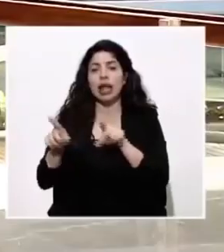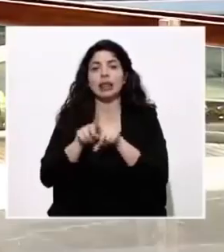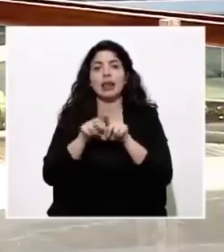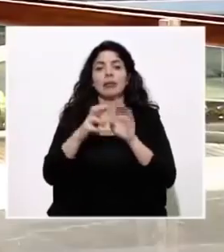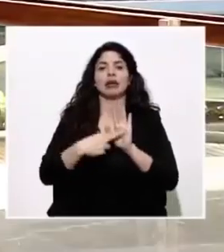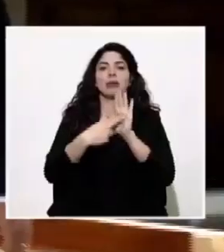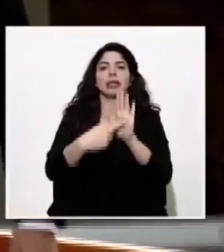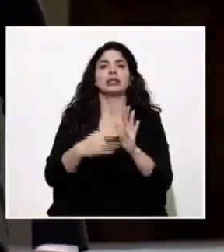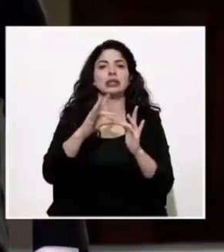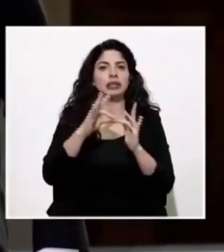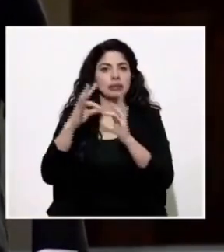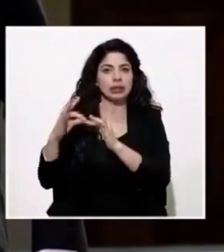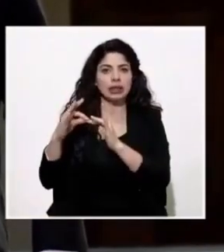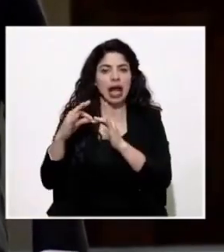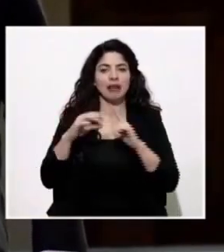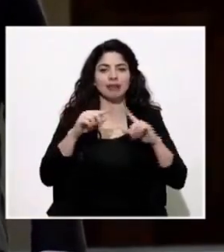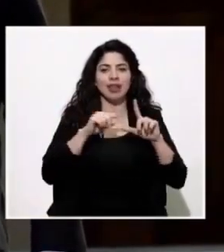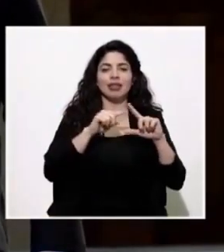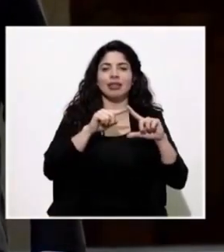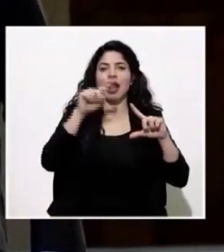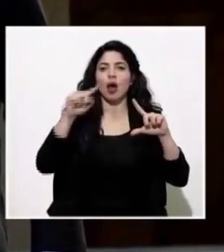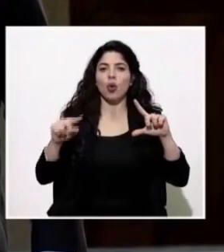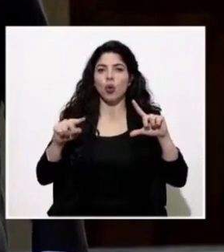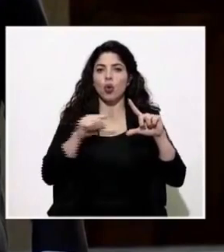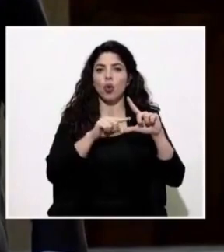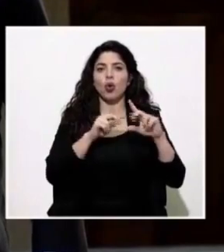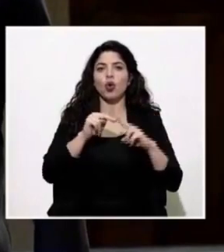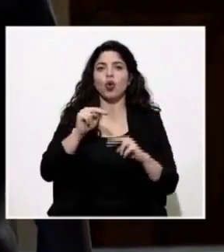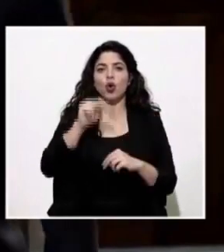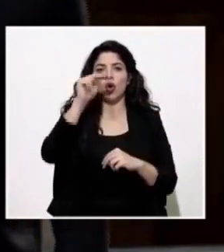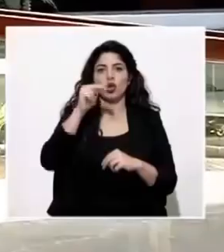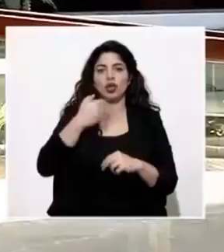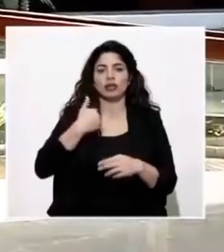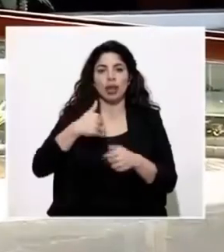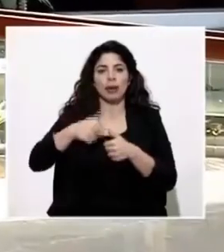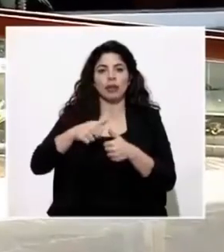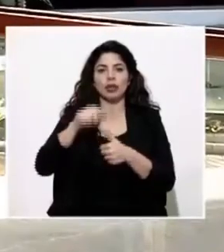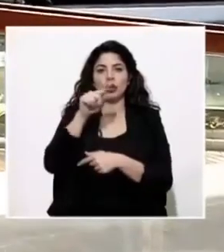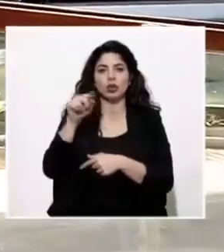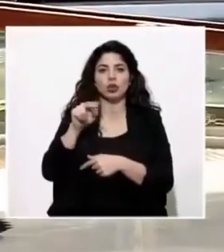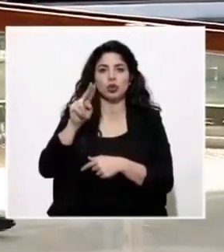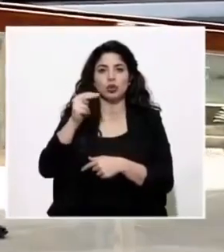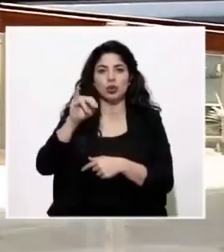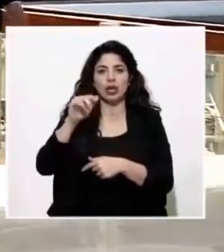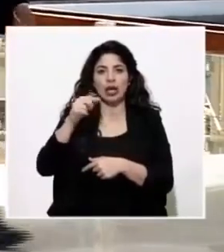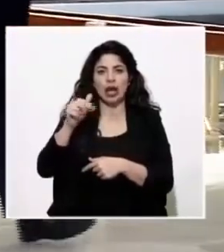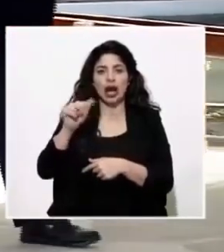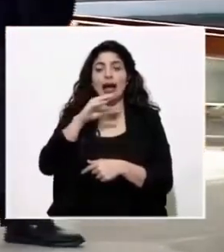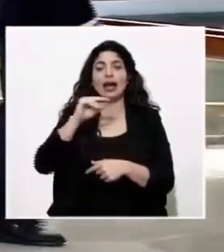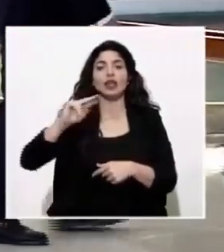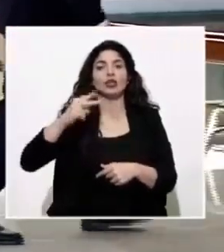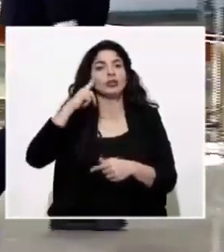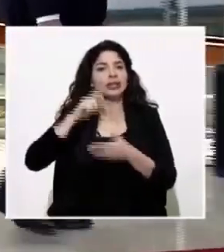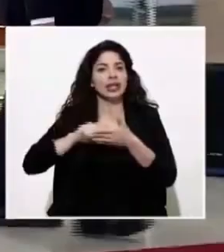derecho humano porque sin justicia no puede haber democracia la democracia tiene que estar en